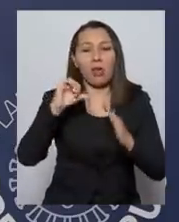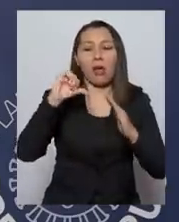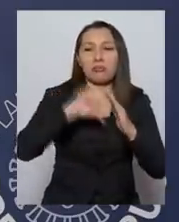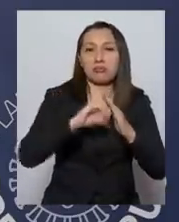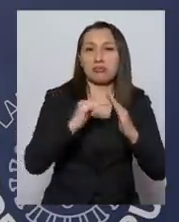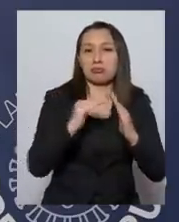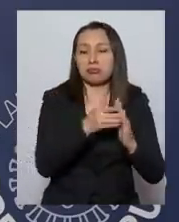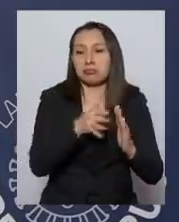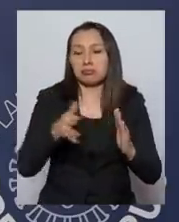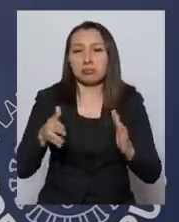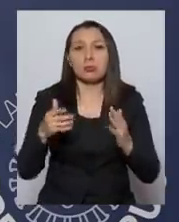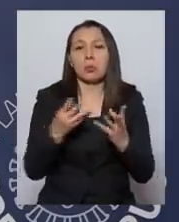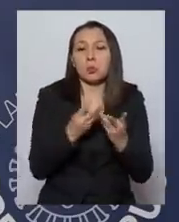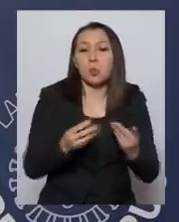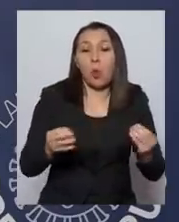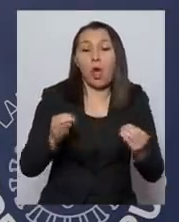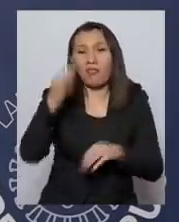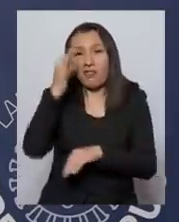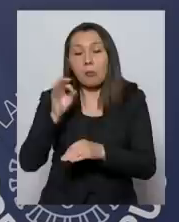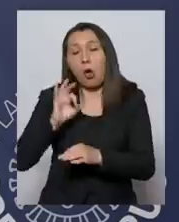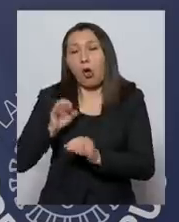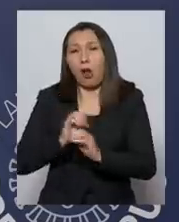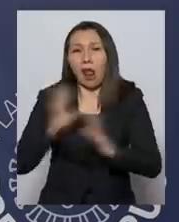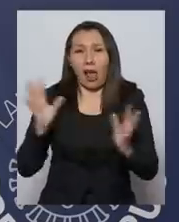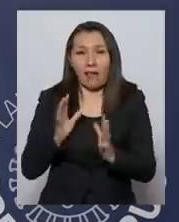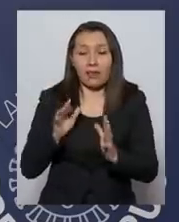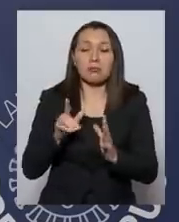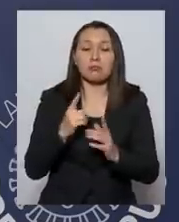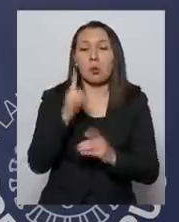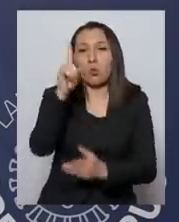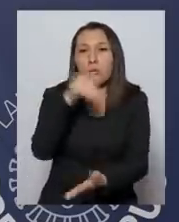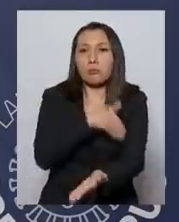esta enfermedad, haya sido suave o no, o grave,